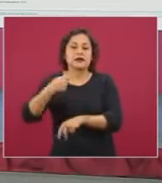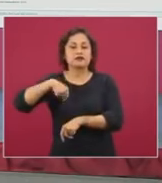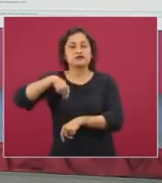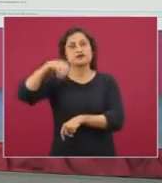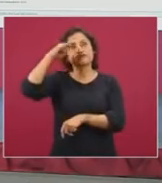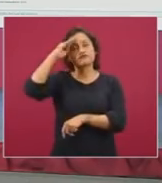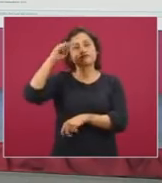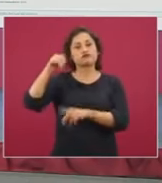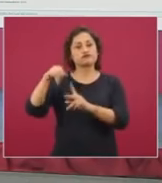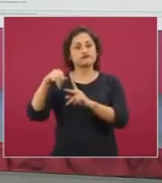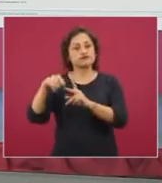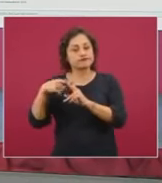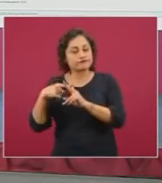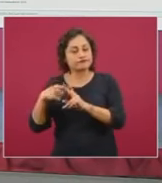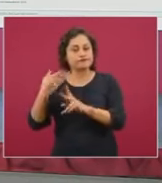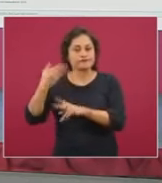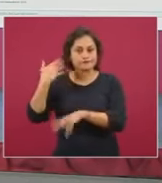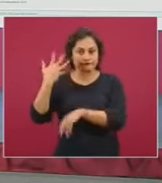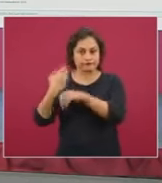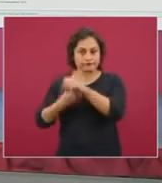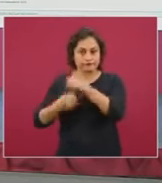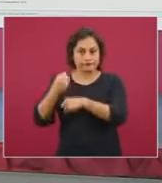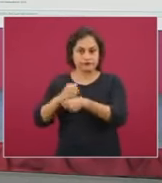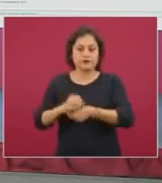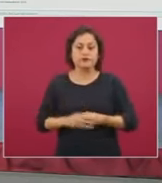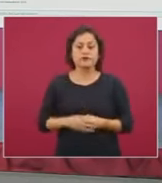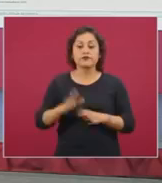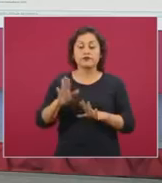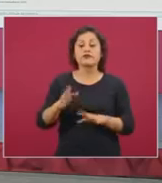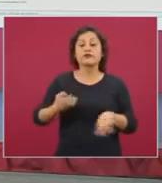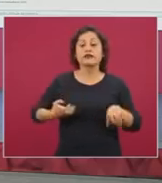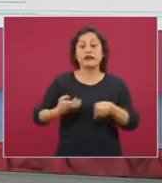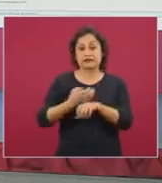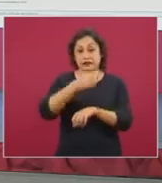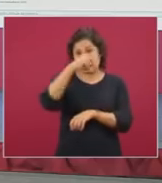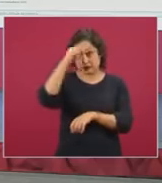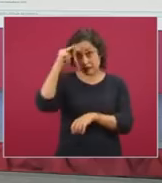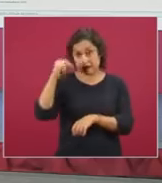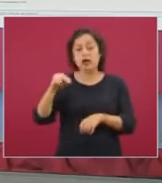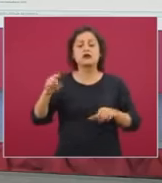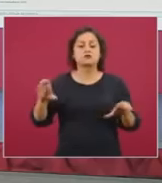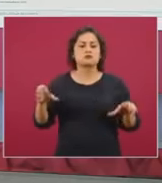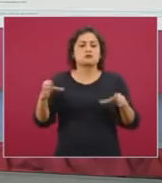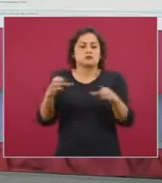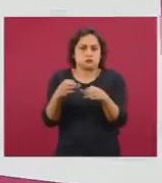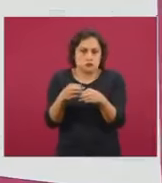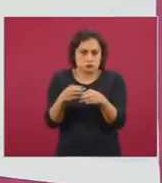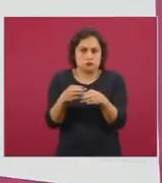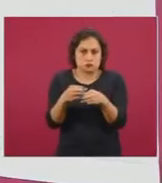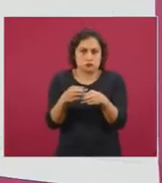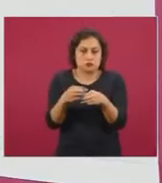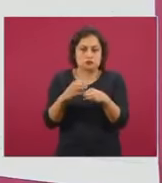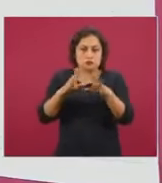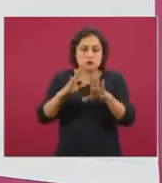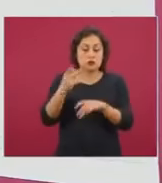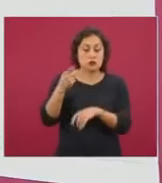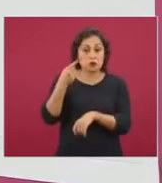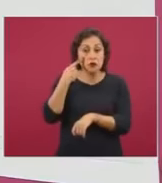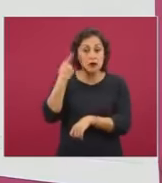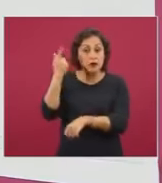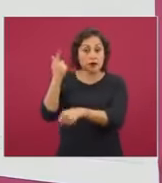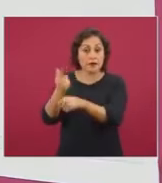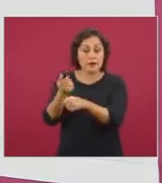años. El estado de Nayarit también con una gran variabilidad, es un estado pequeño, aunque sí refleja más o menos a partir de la